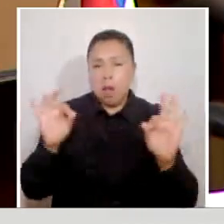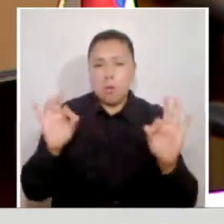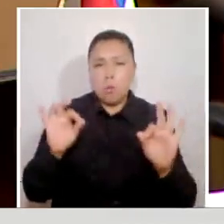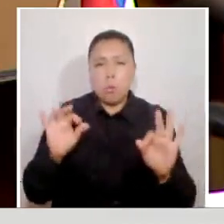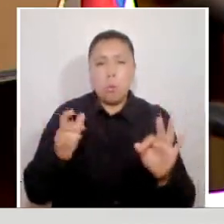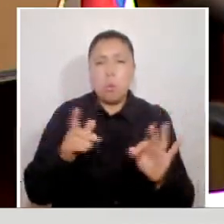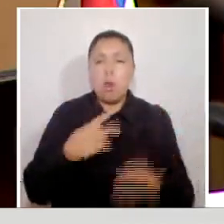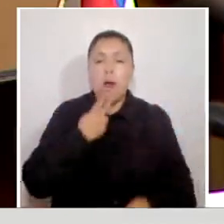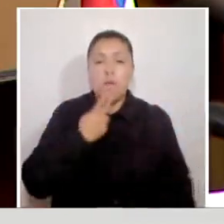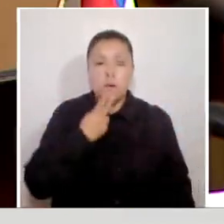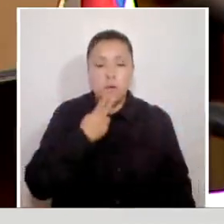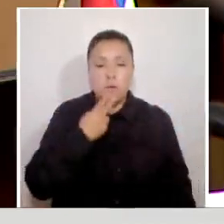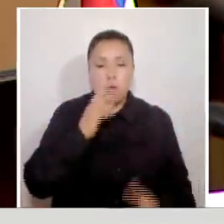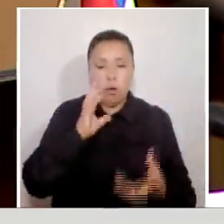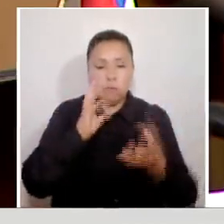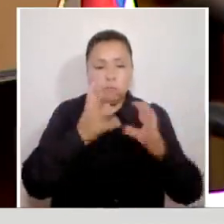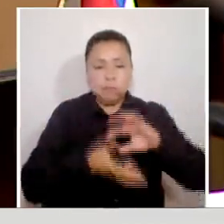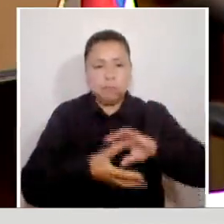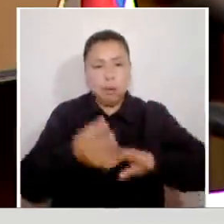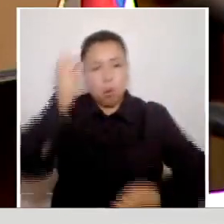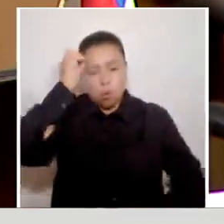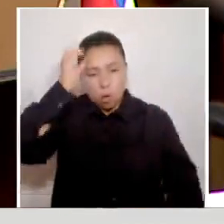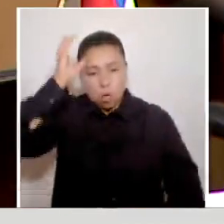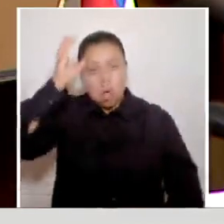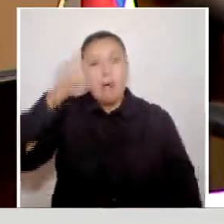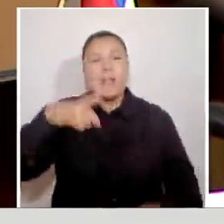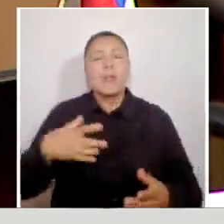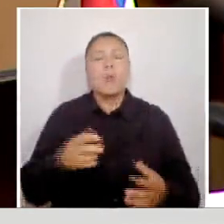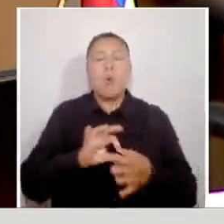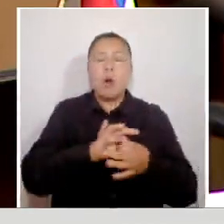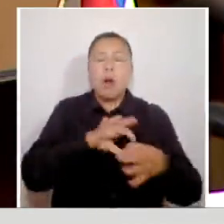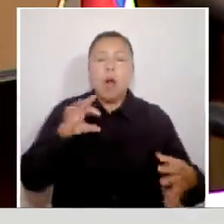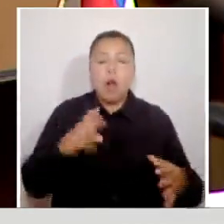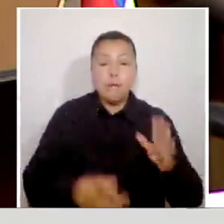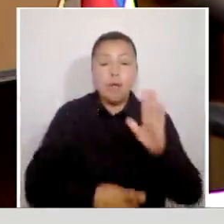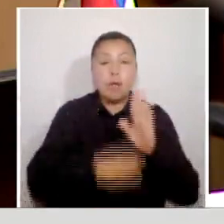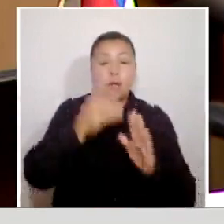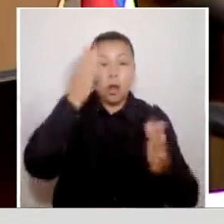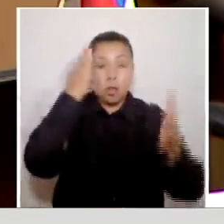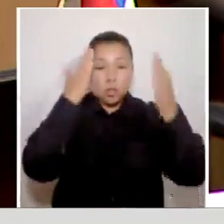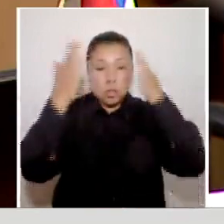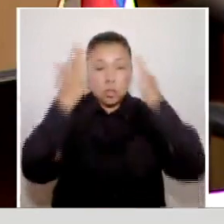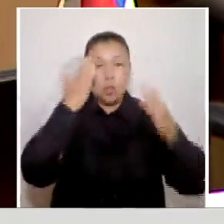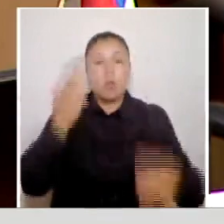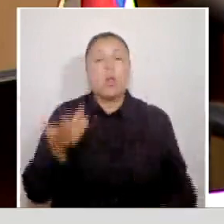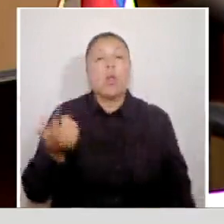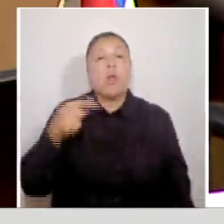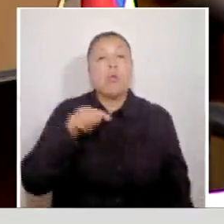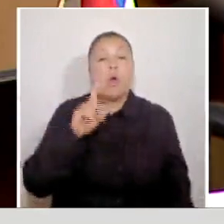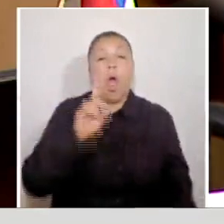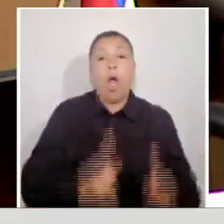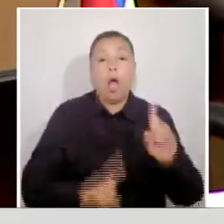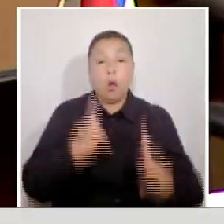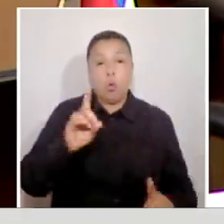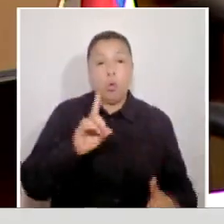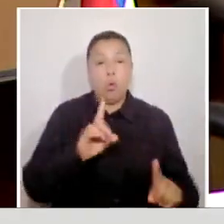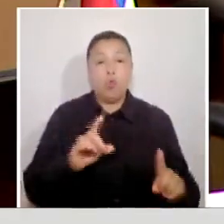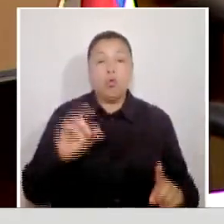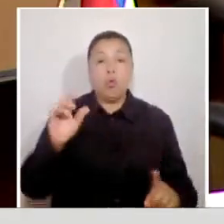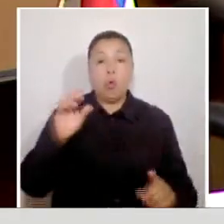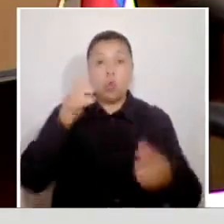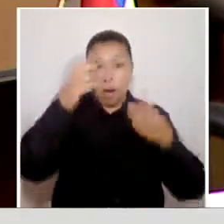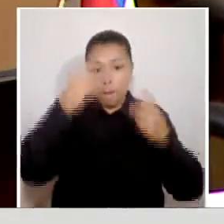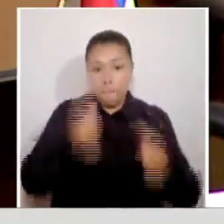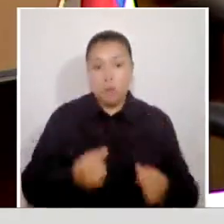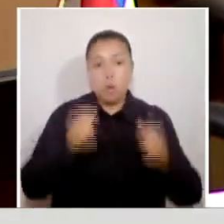distorsión cognitiva que se puede tener consecuencias graves en su desarrollo psicológico algunos autores llegan a proponer que puede desarrollarse